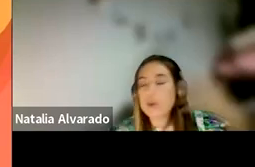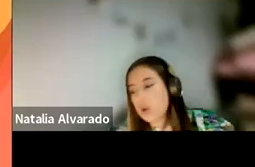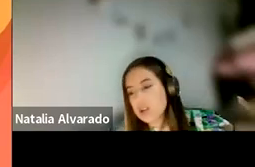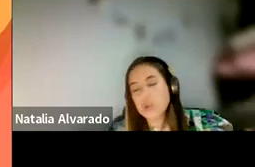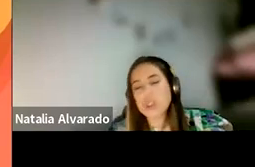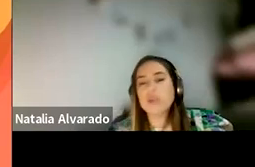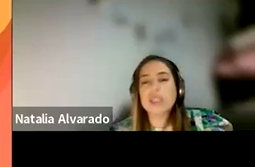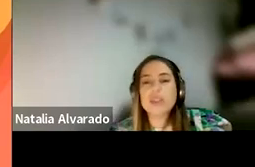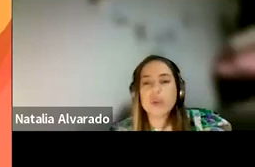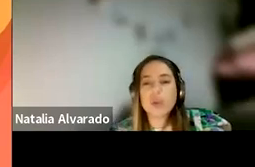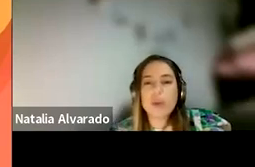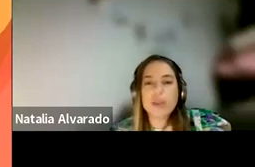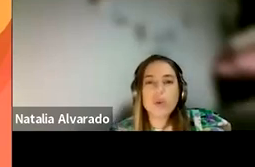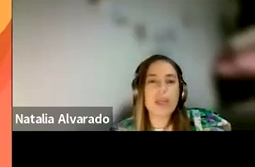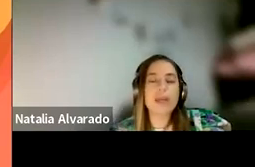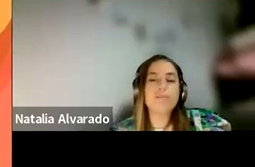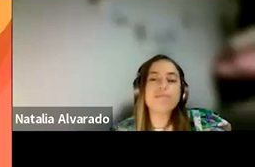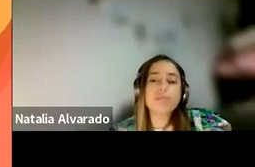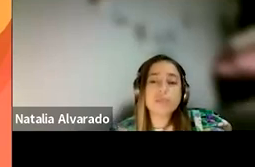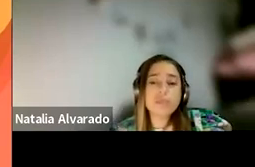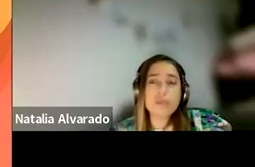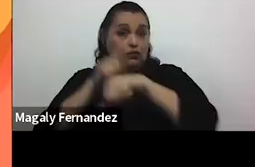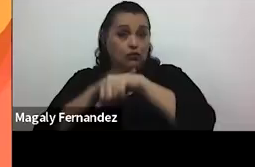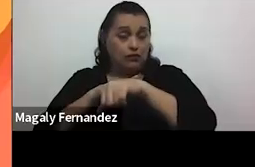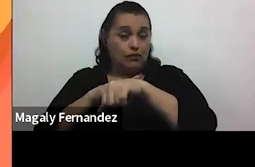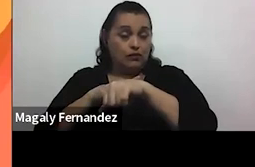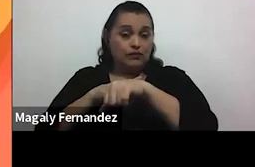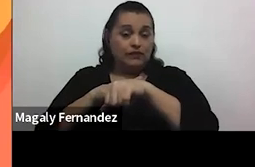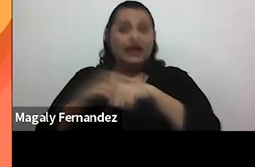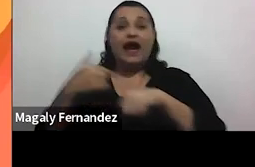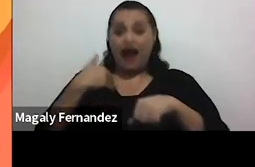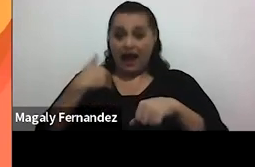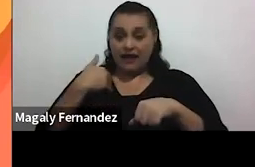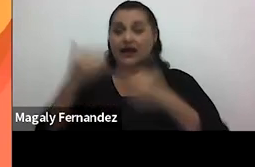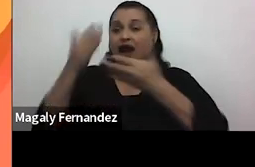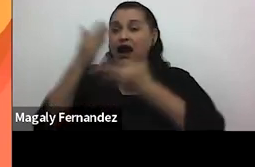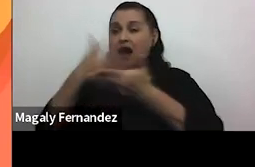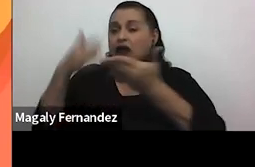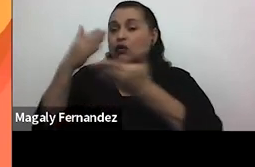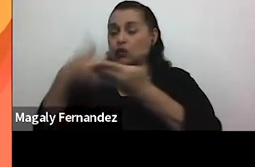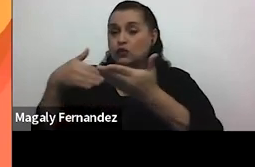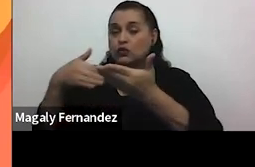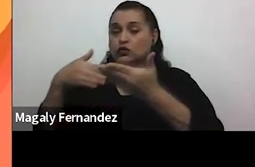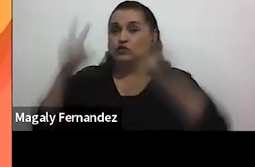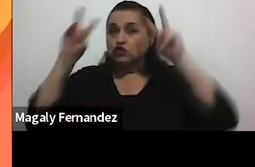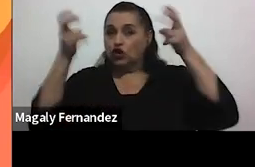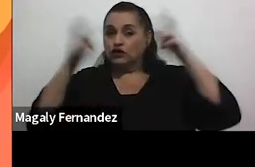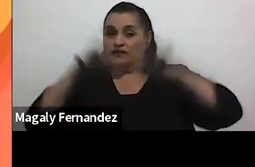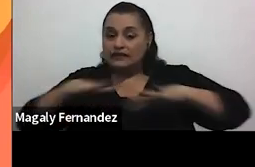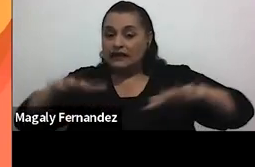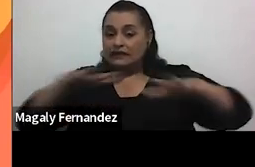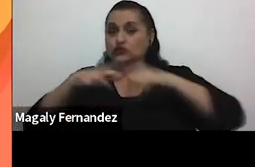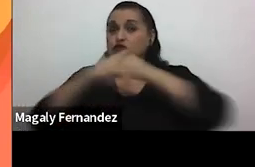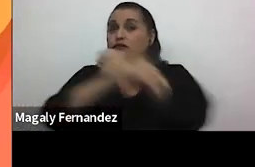tal vez lo han escuchado ustedes en otro momento, que hay ciertos contextos, país,